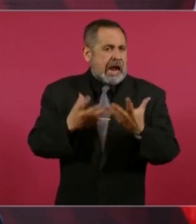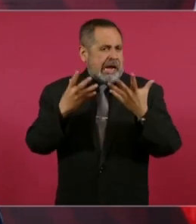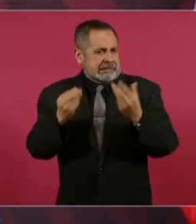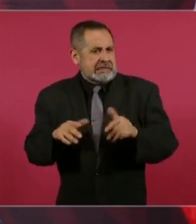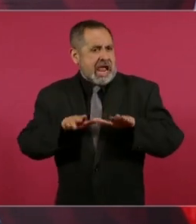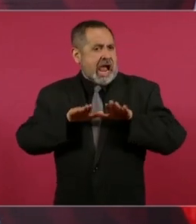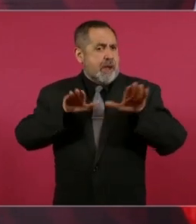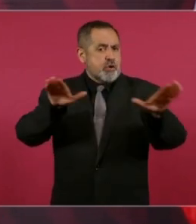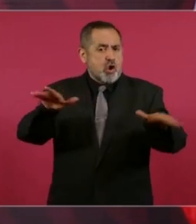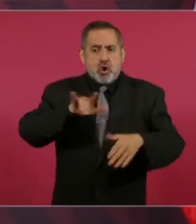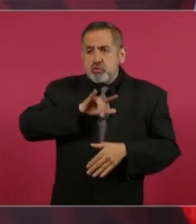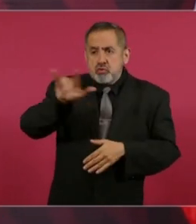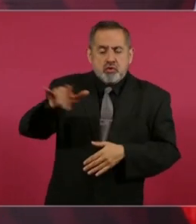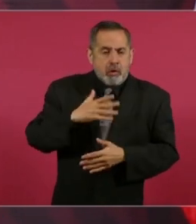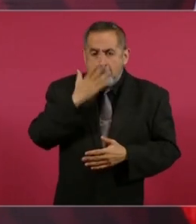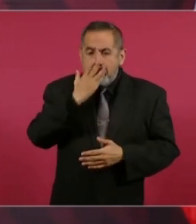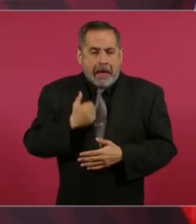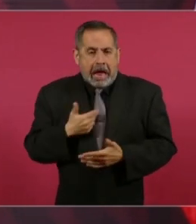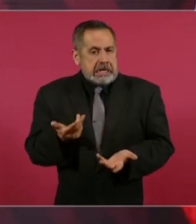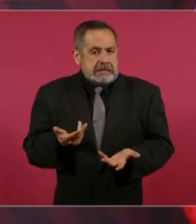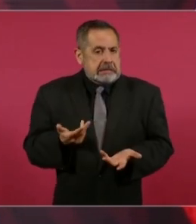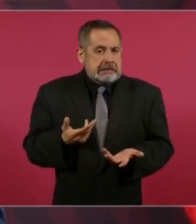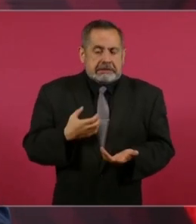de aviones.